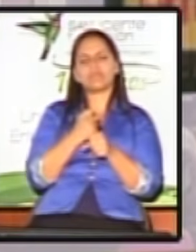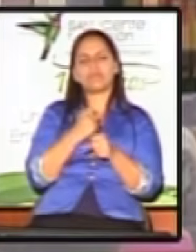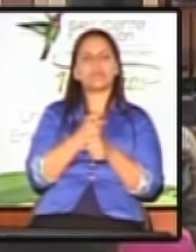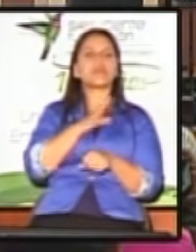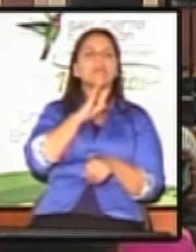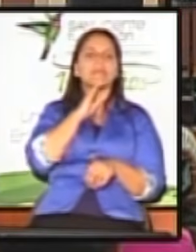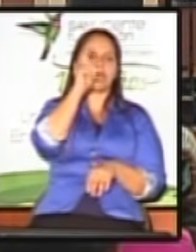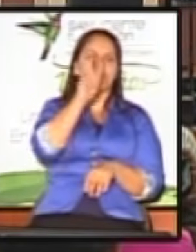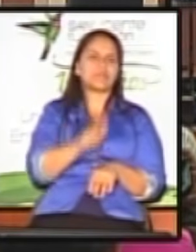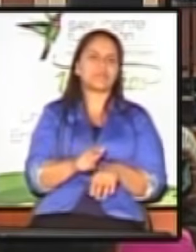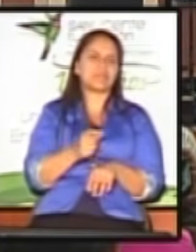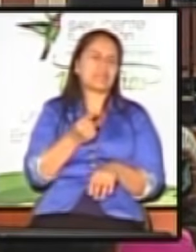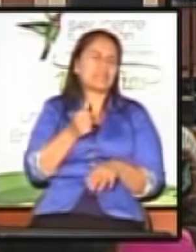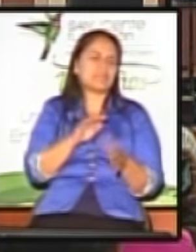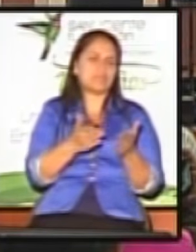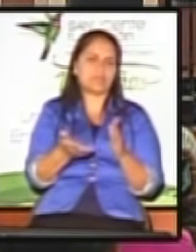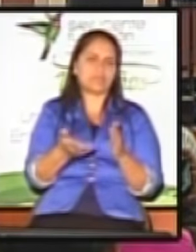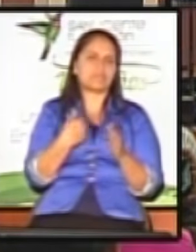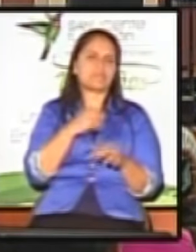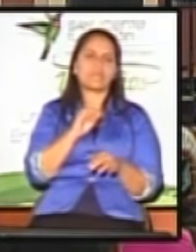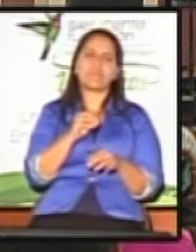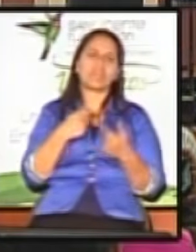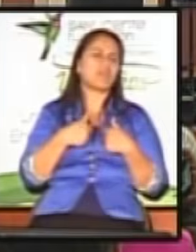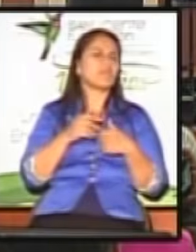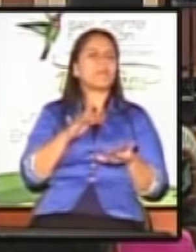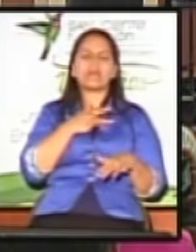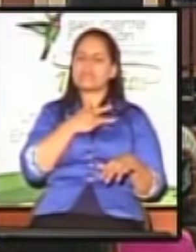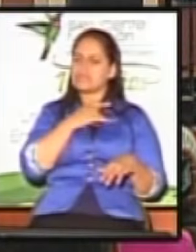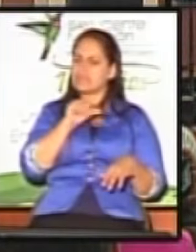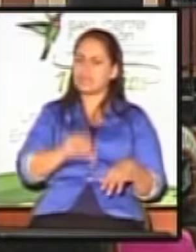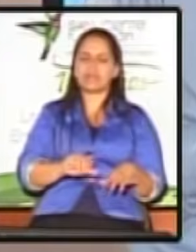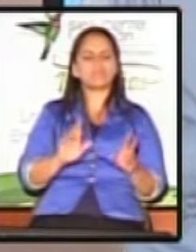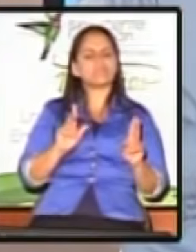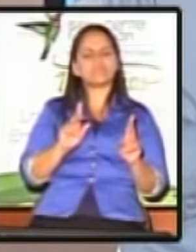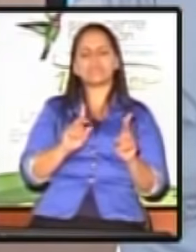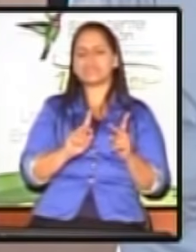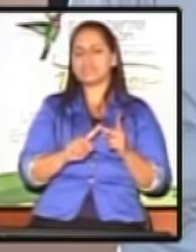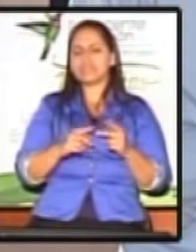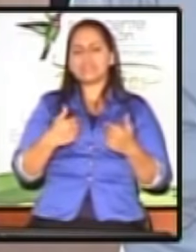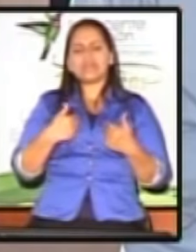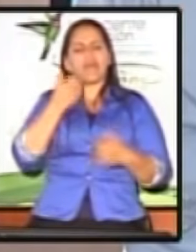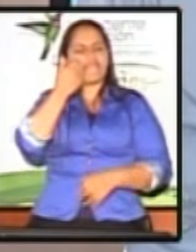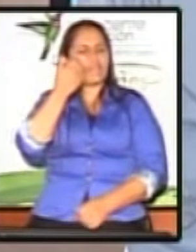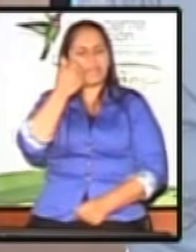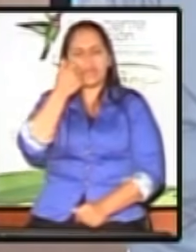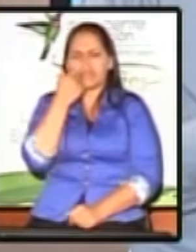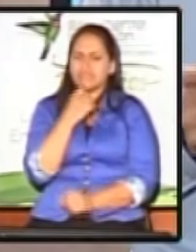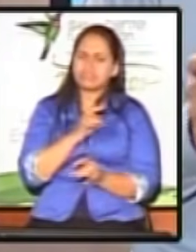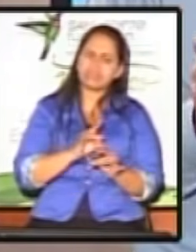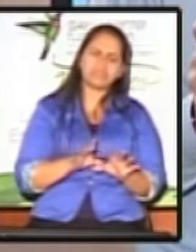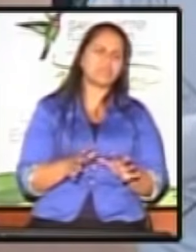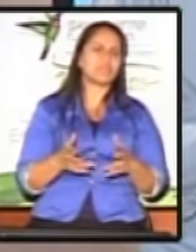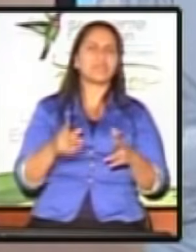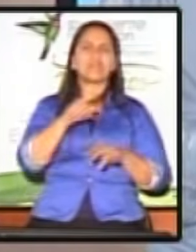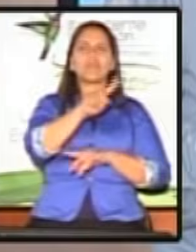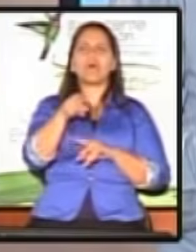este paciente en el sentido de, me siento mal, me destruyó esta enfermedad y todos están